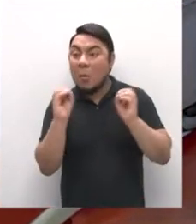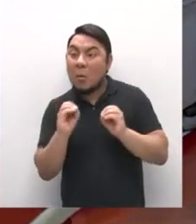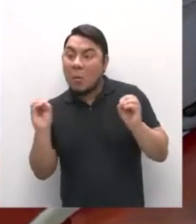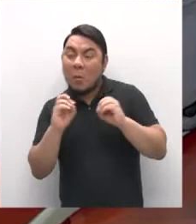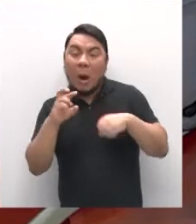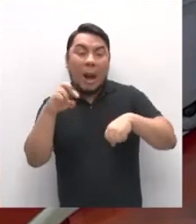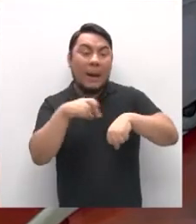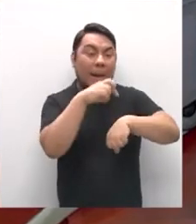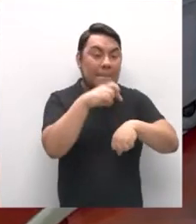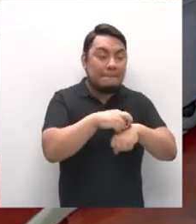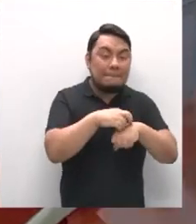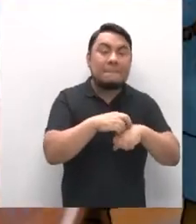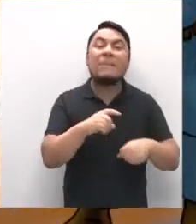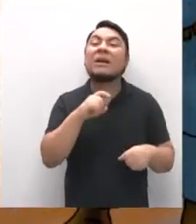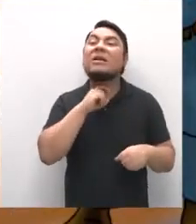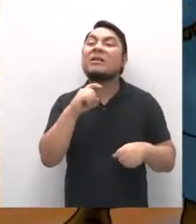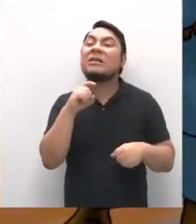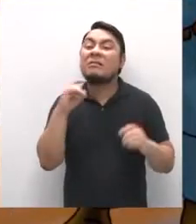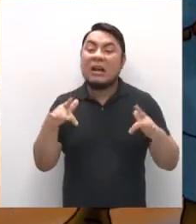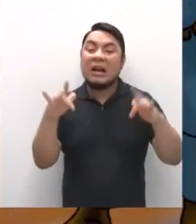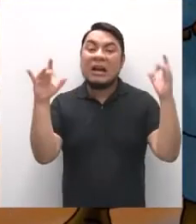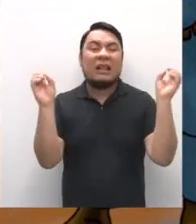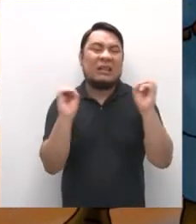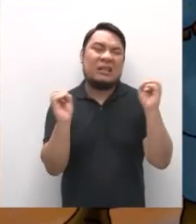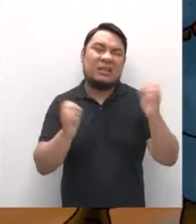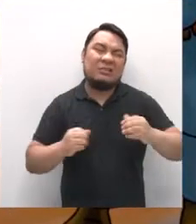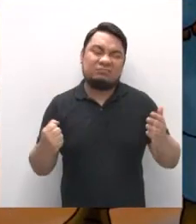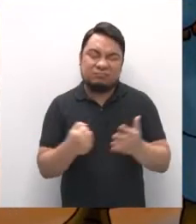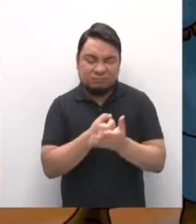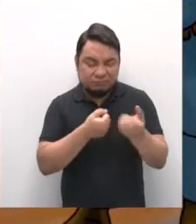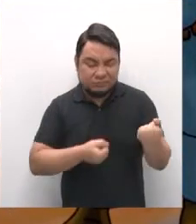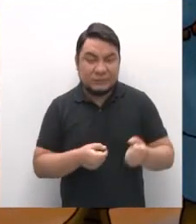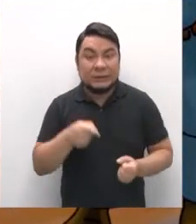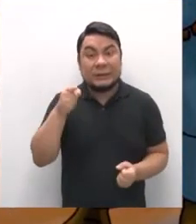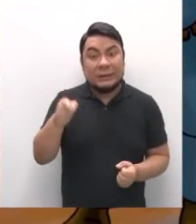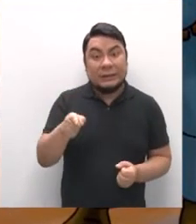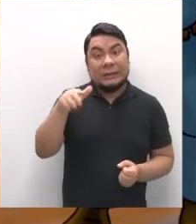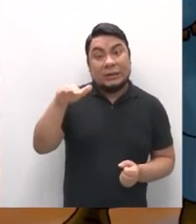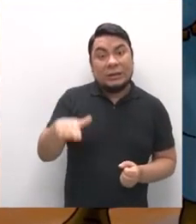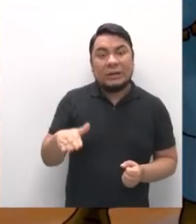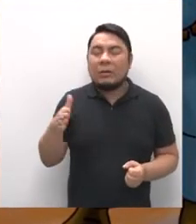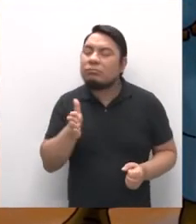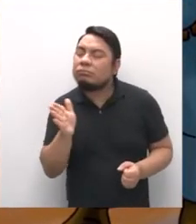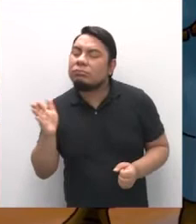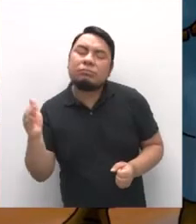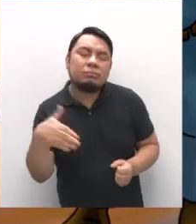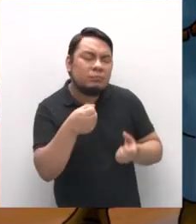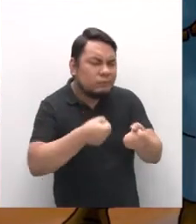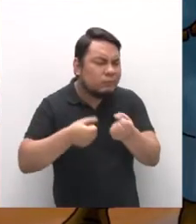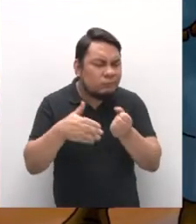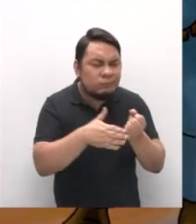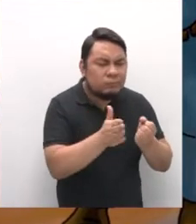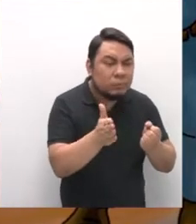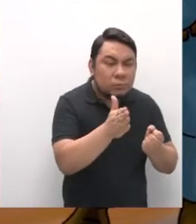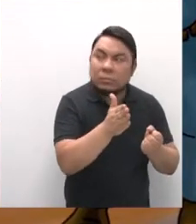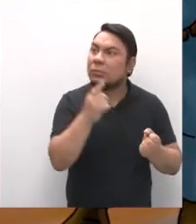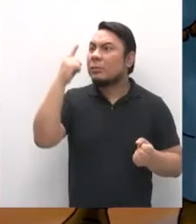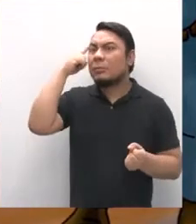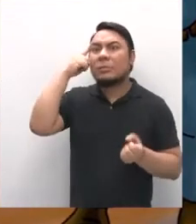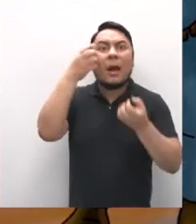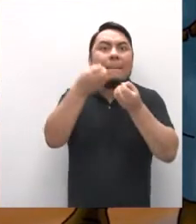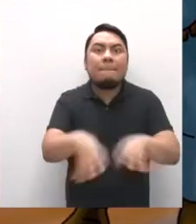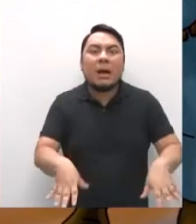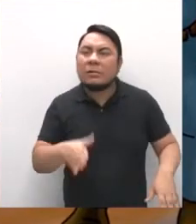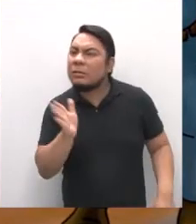ni plata, ni cobre. Una mañana Jacinto se perdió en el laberinto de los socavones. Estaba buscando